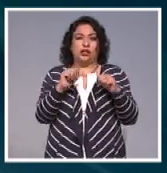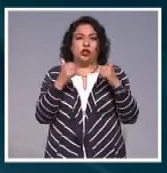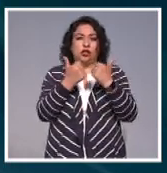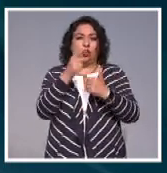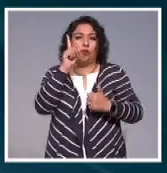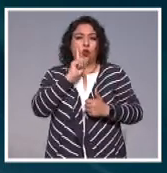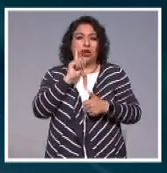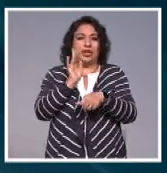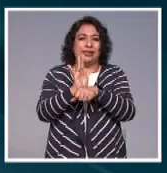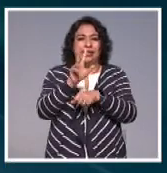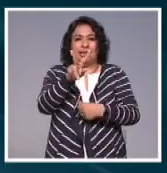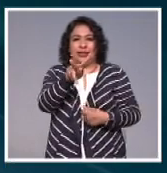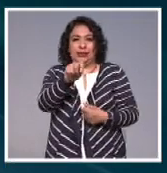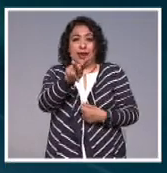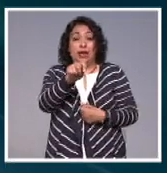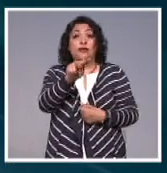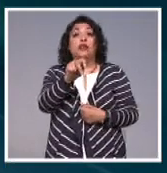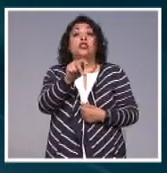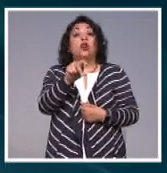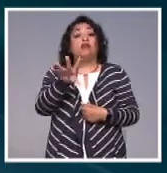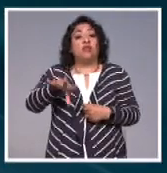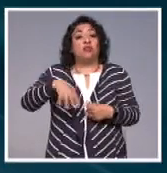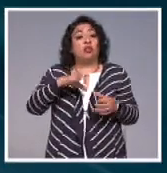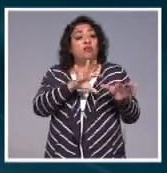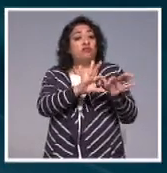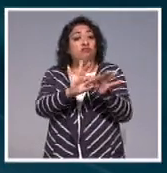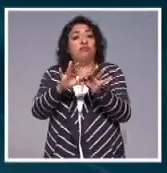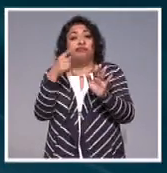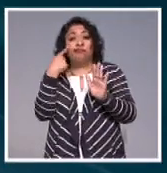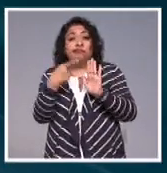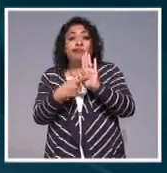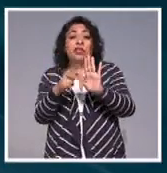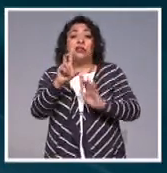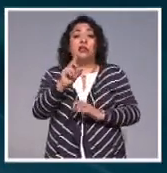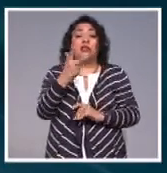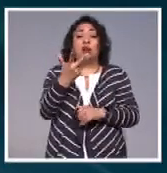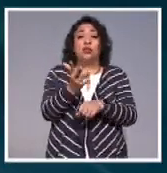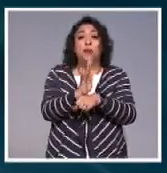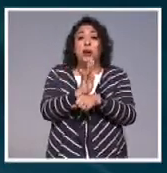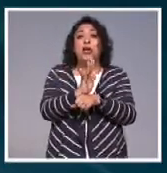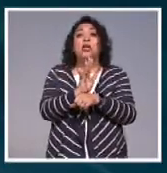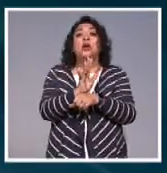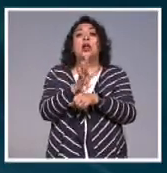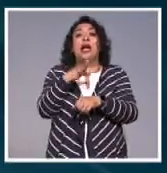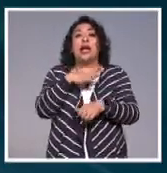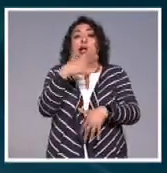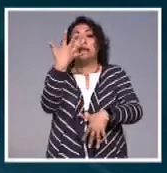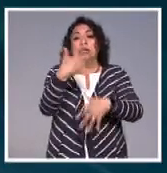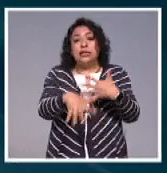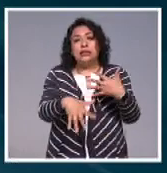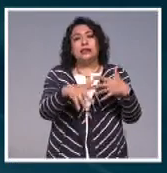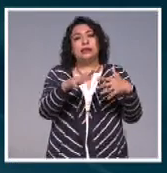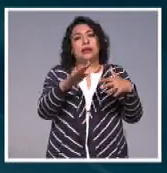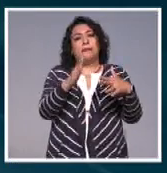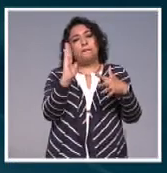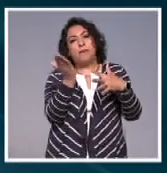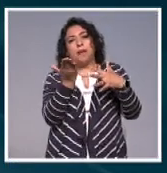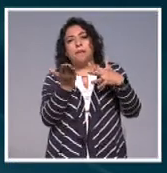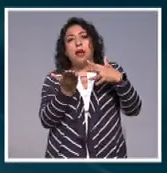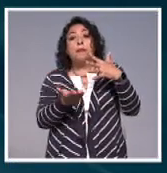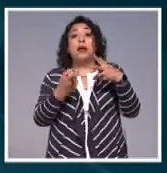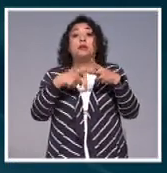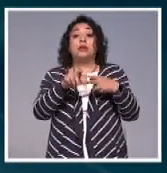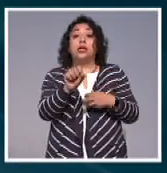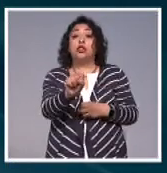de Mujeres en el Cine y la Televisión unen esfuerzos para mostrar 38 películas divididas en 15 funciones en un ciclo que arranca